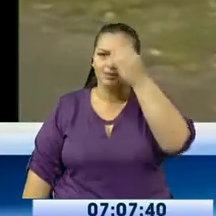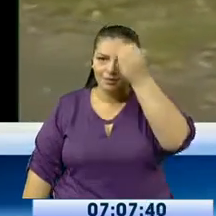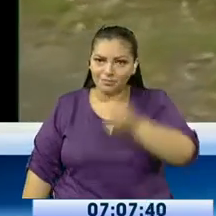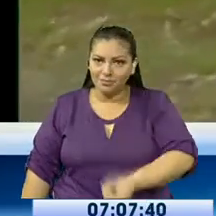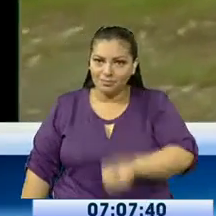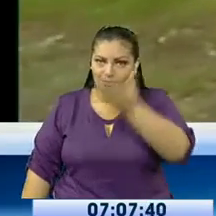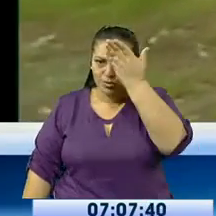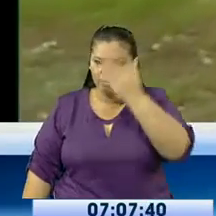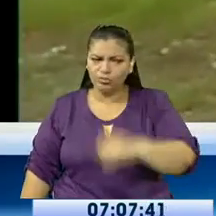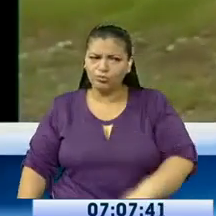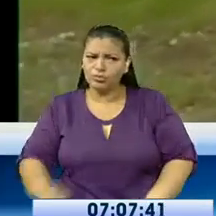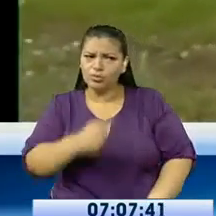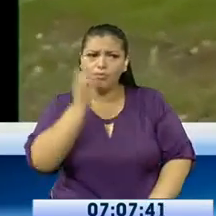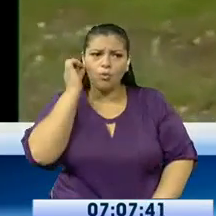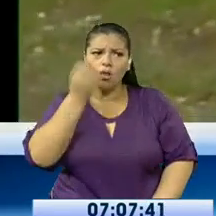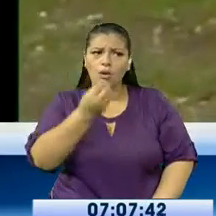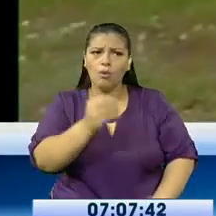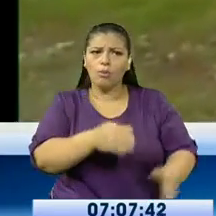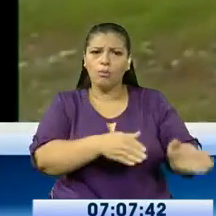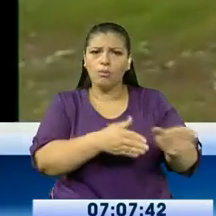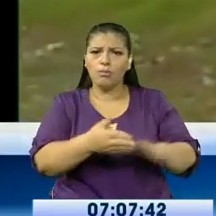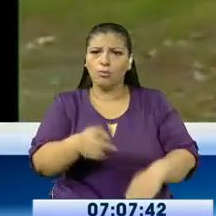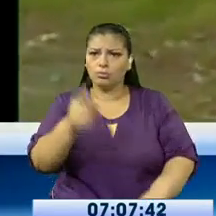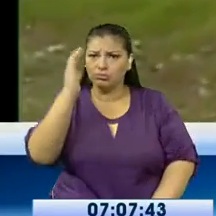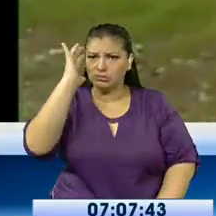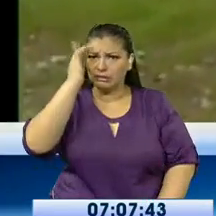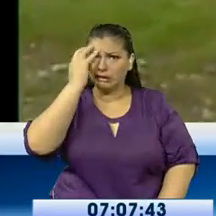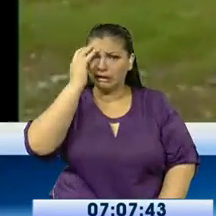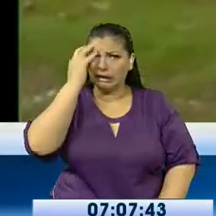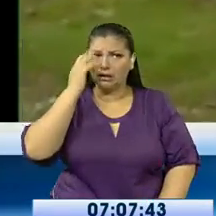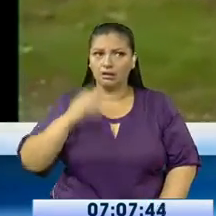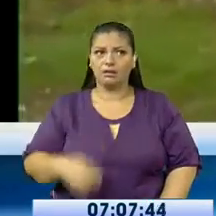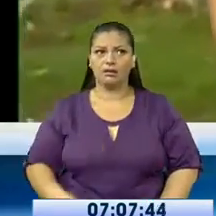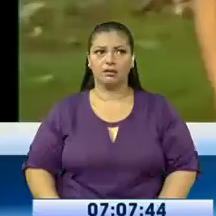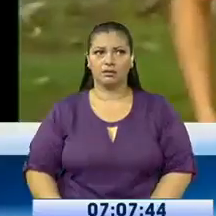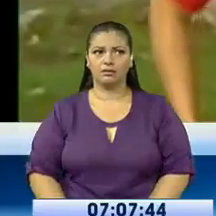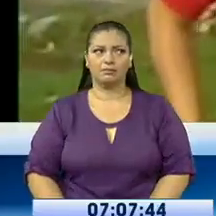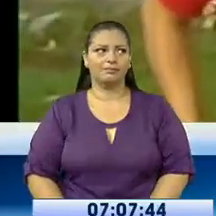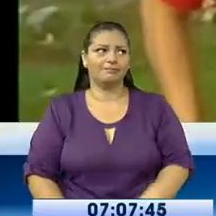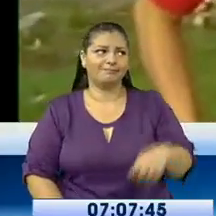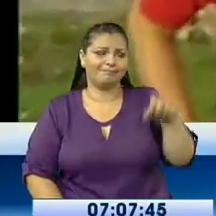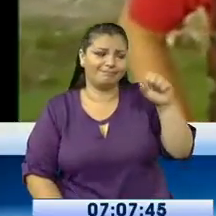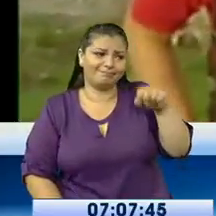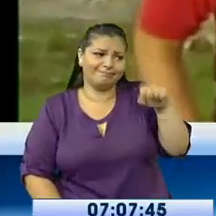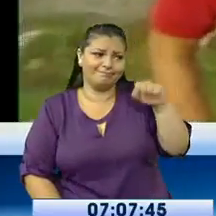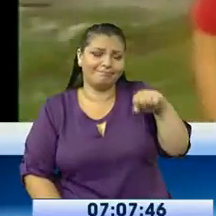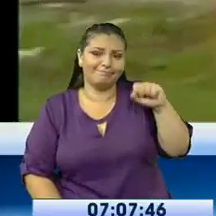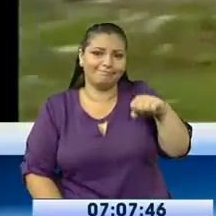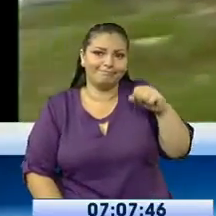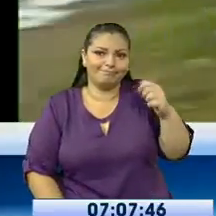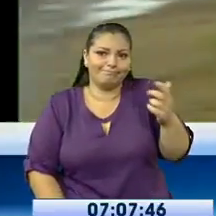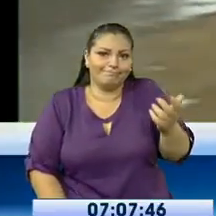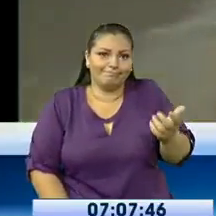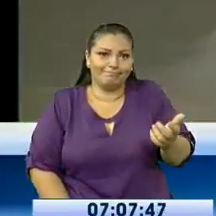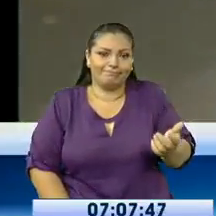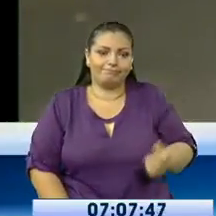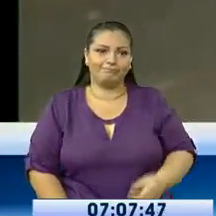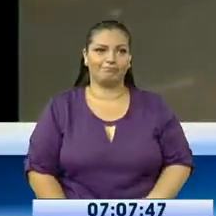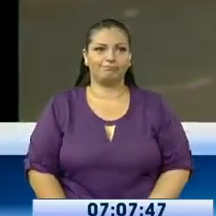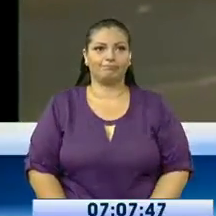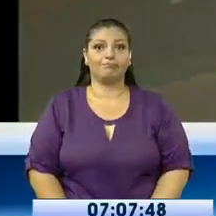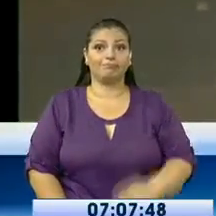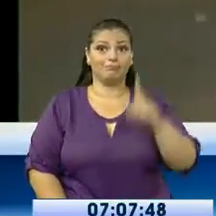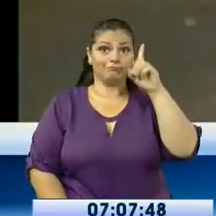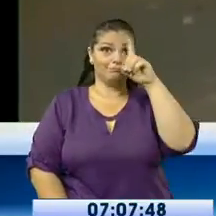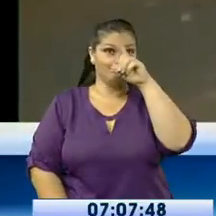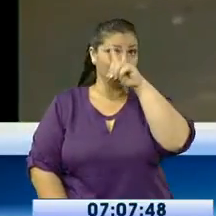Preocupado con el fallecimiento de la joven la noche del domingo. Sí, es bastante complicado porque